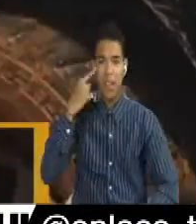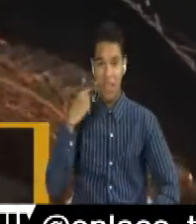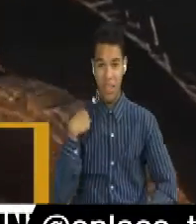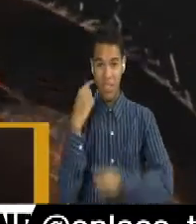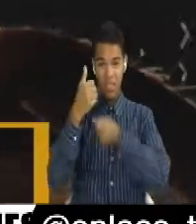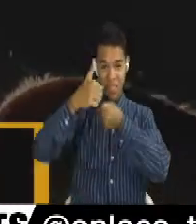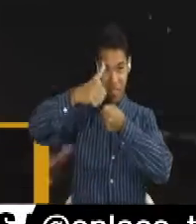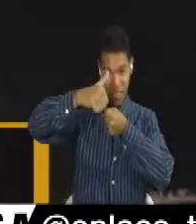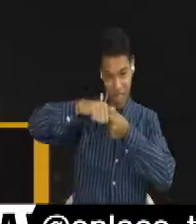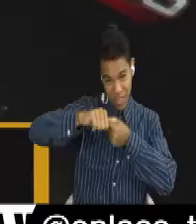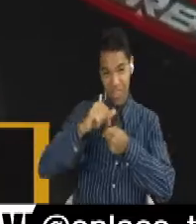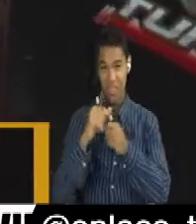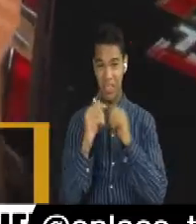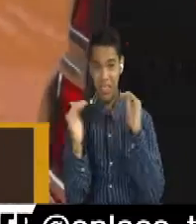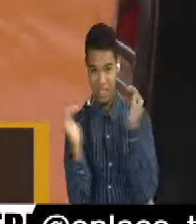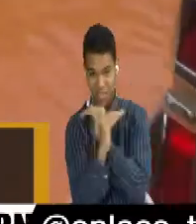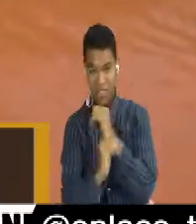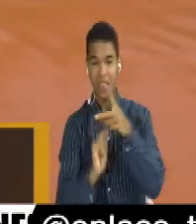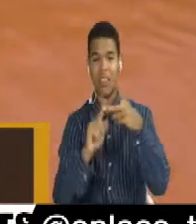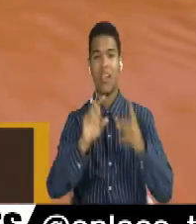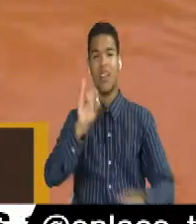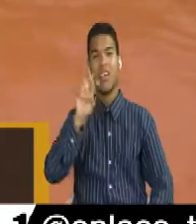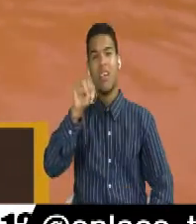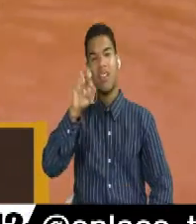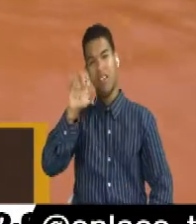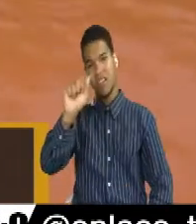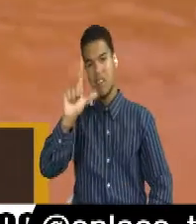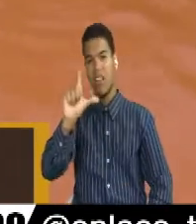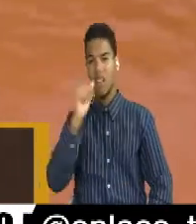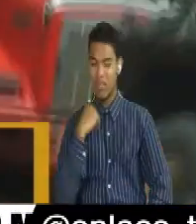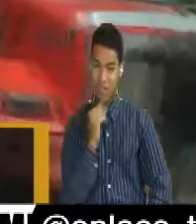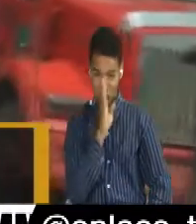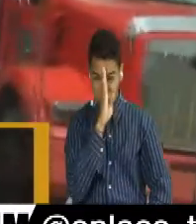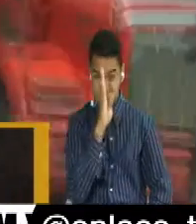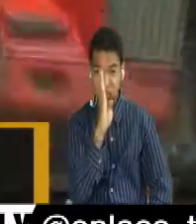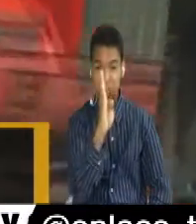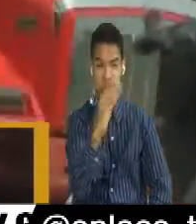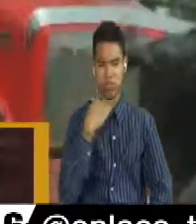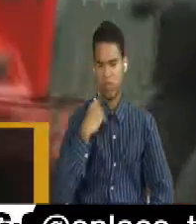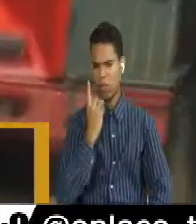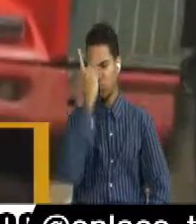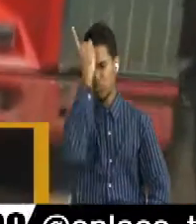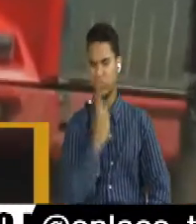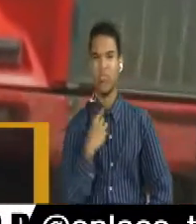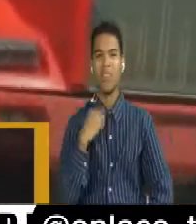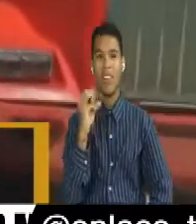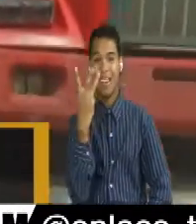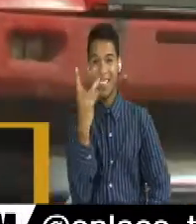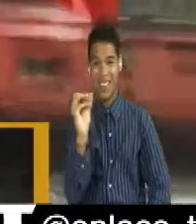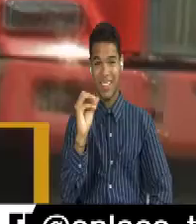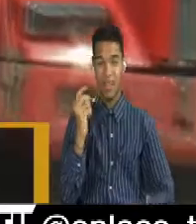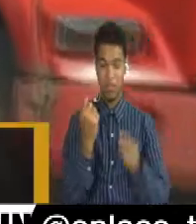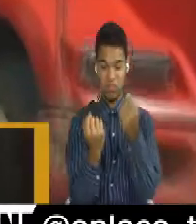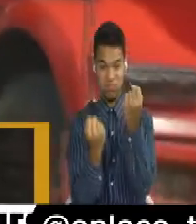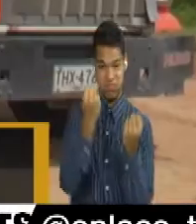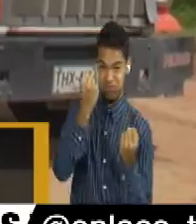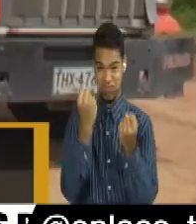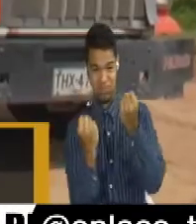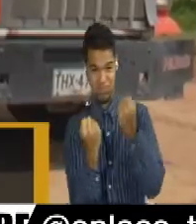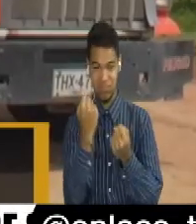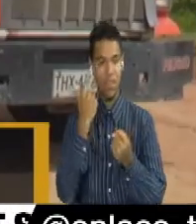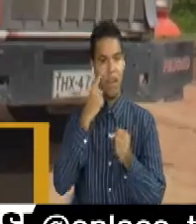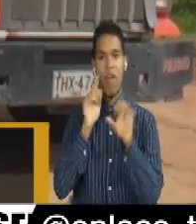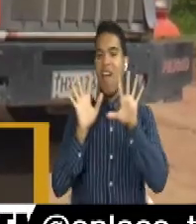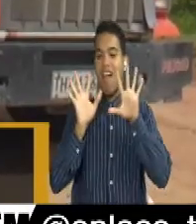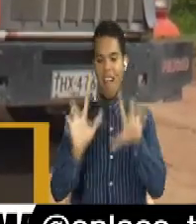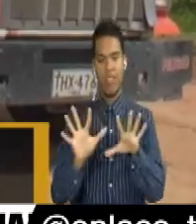Impala. Más de 30 conductores de vehículos pesados tomaron la decisión de parquear sus carros. Según ellos, la movilidad por esta zona solo